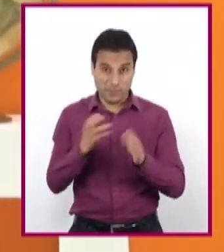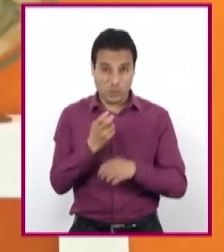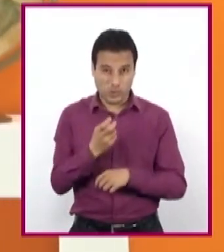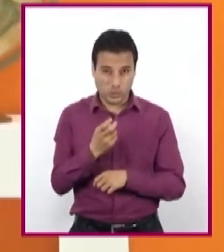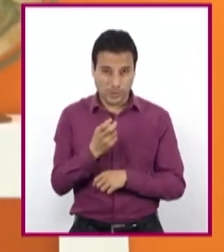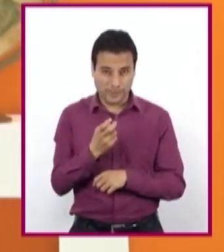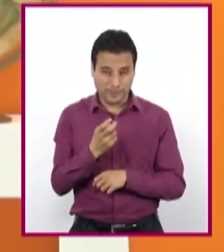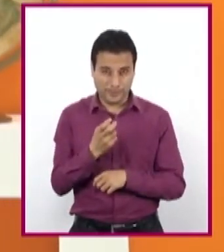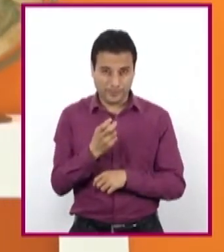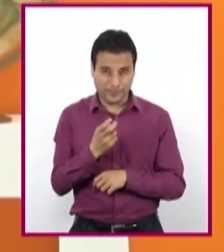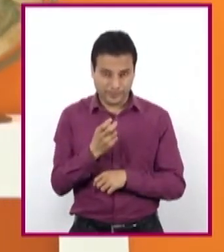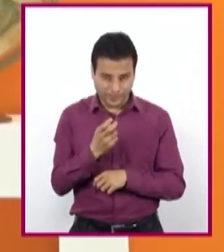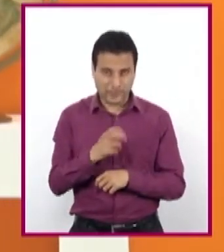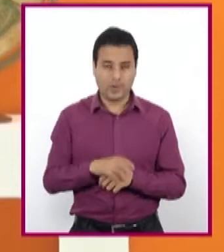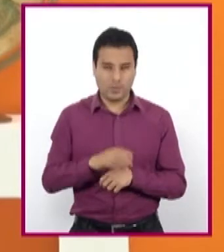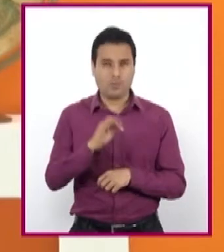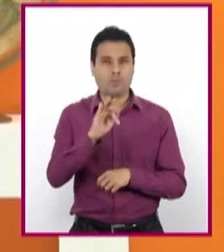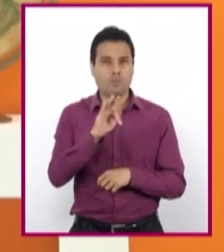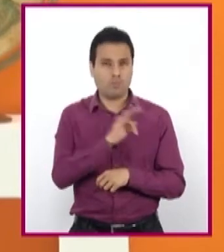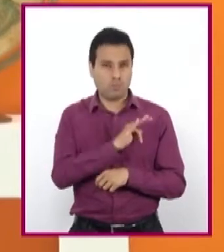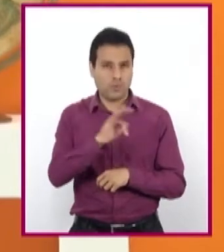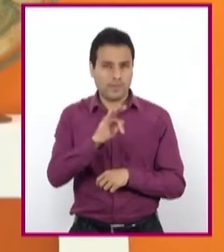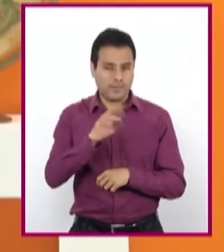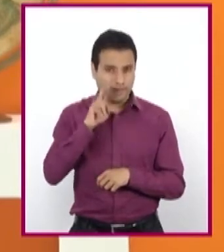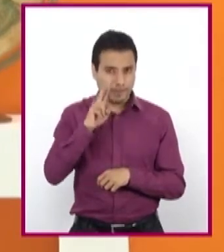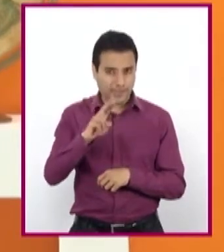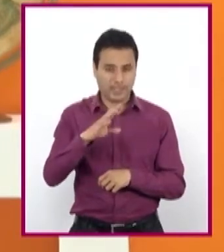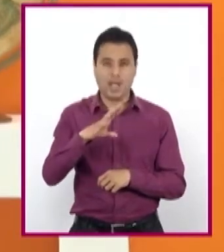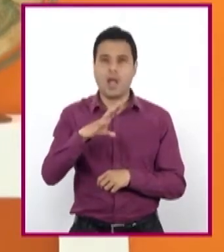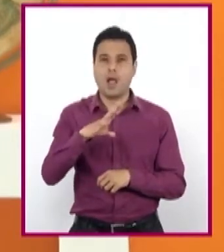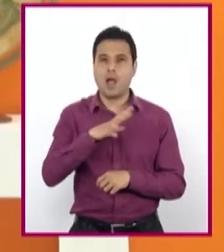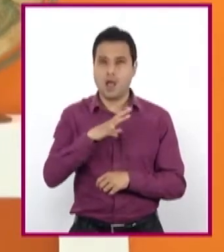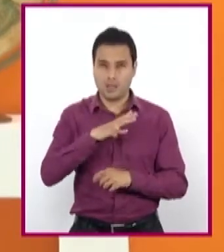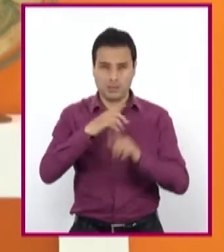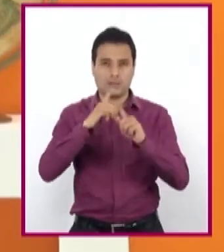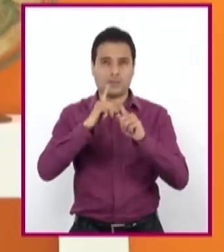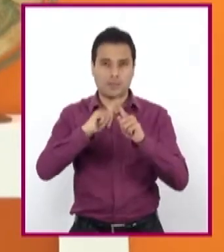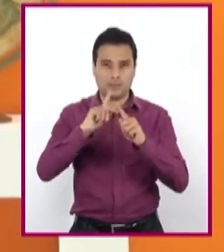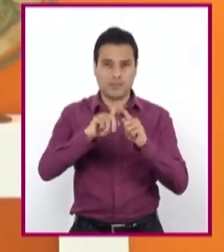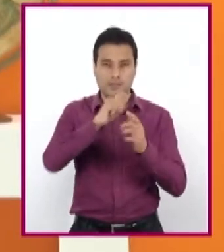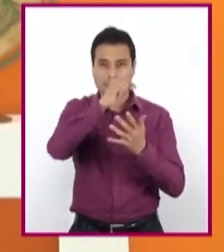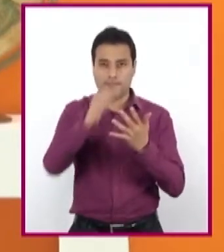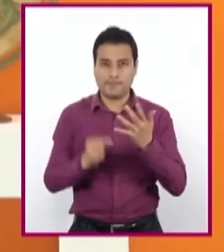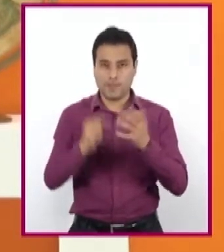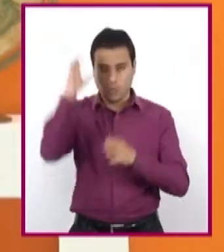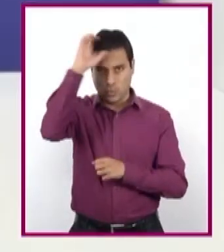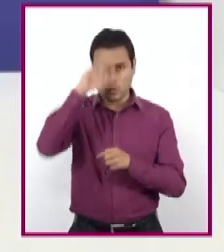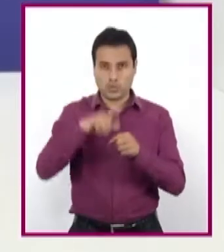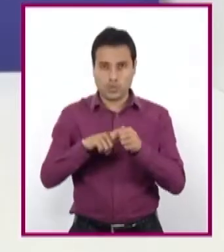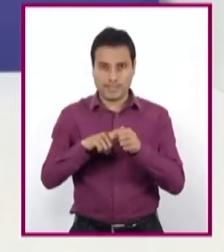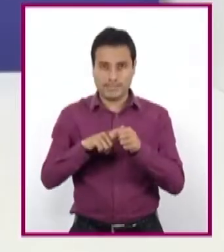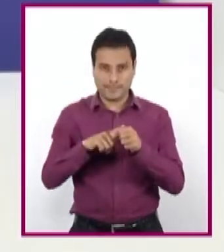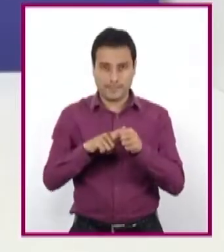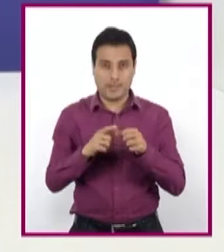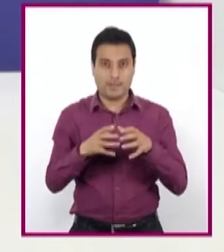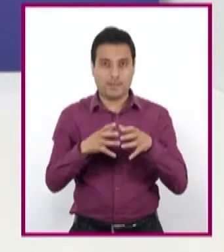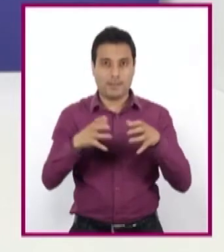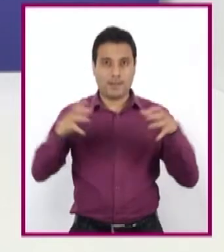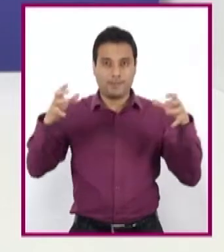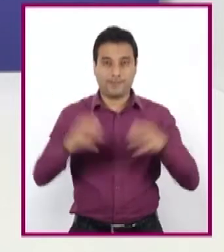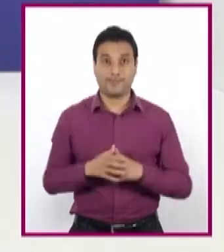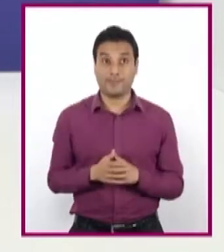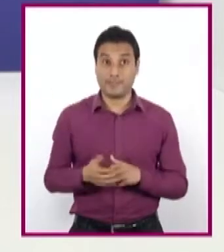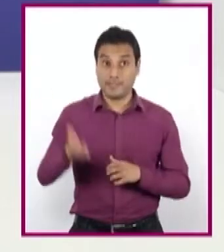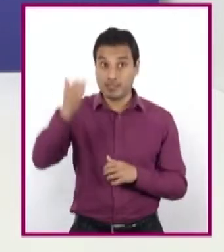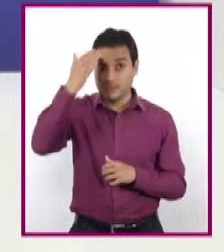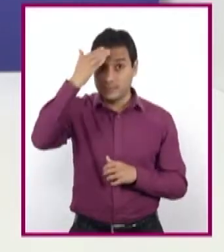análisis, donde se observan claramente grandes aportes al desarrollo de las culturas mesoamericanas. ¿Sabían